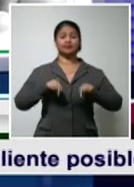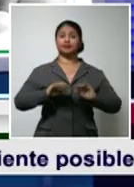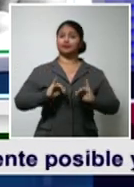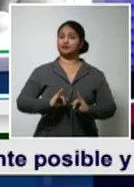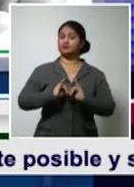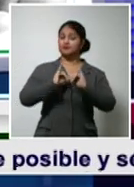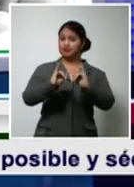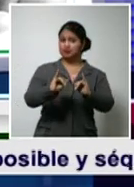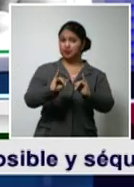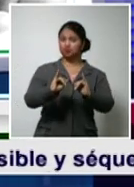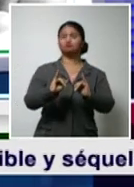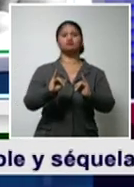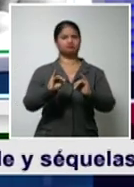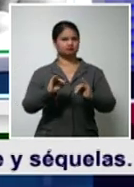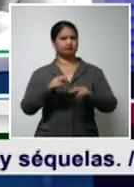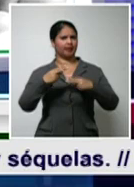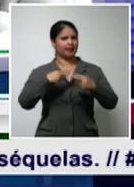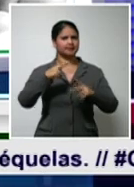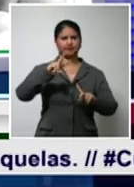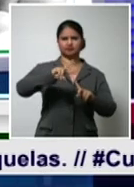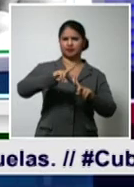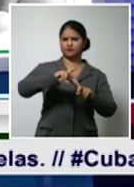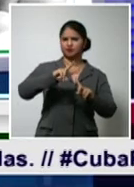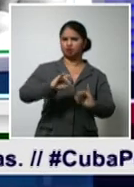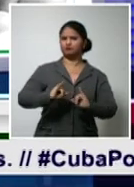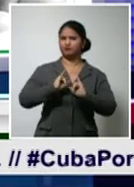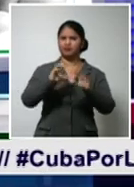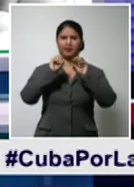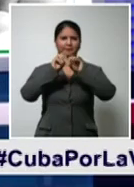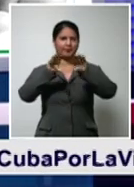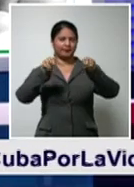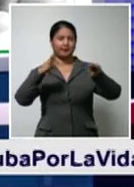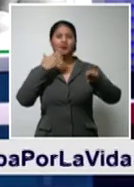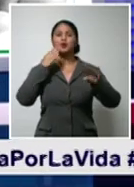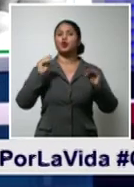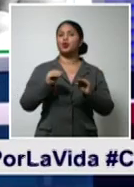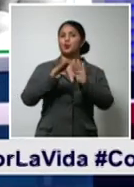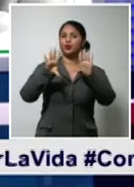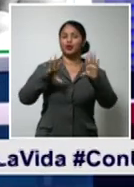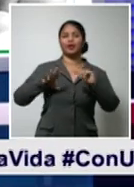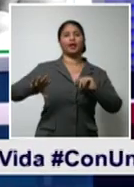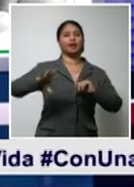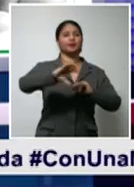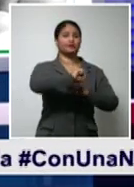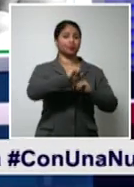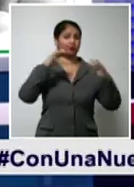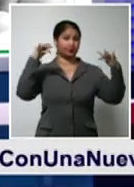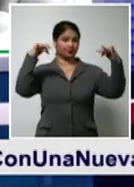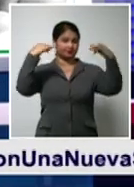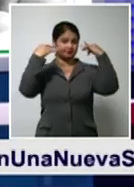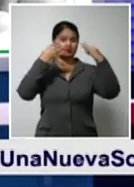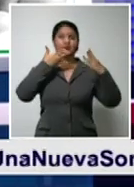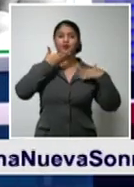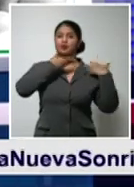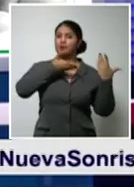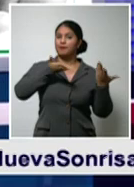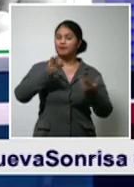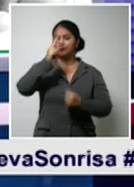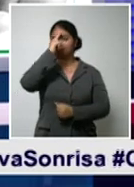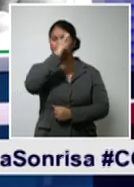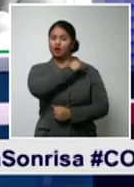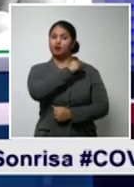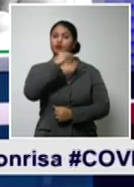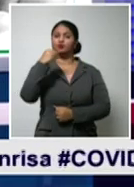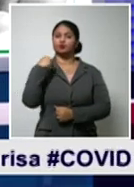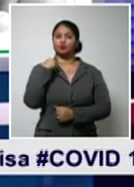de la radio y la televisión cubana. Doy los buenos días, la bienvenida al doctor Francisco Durán García, director